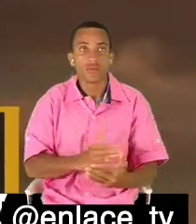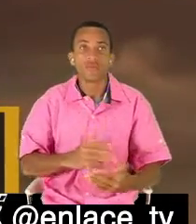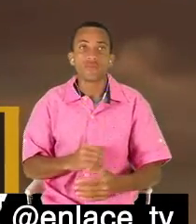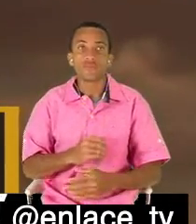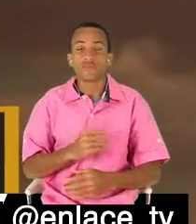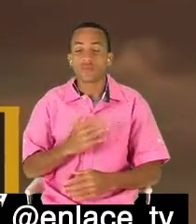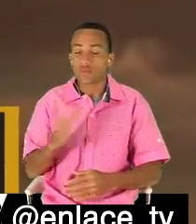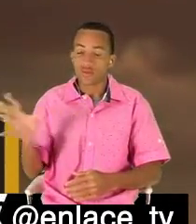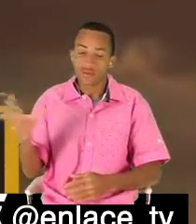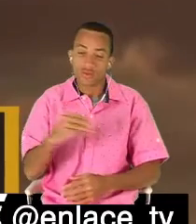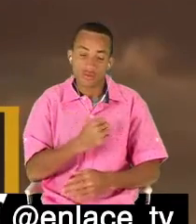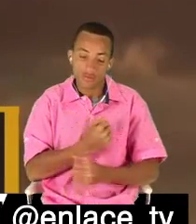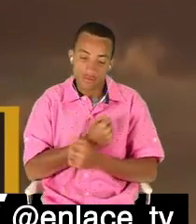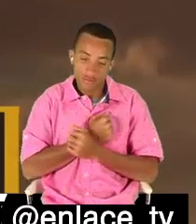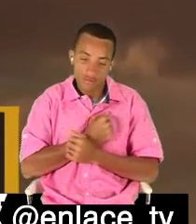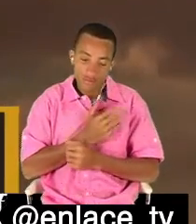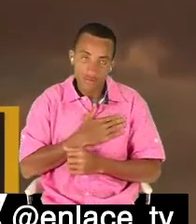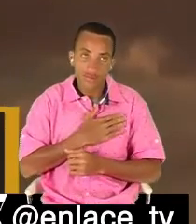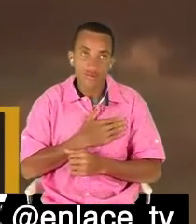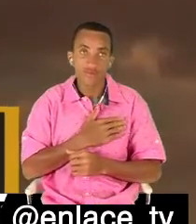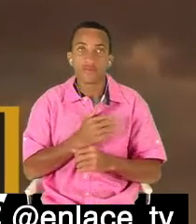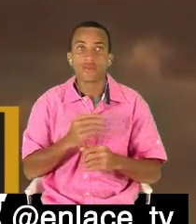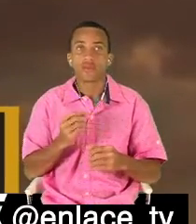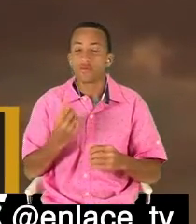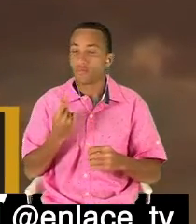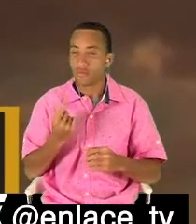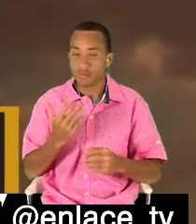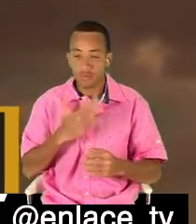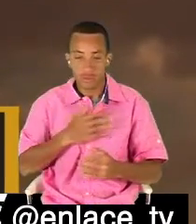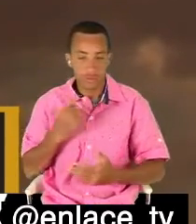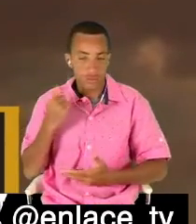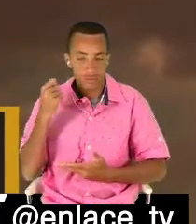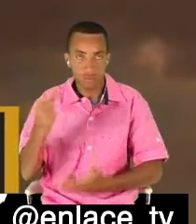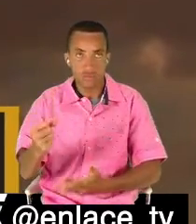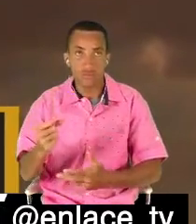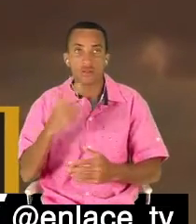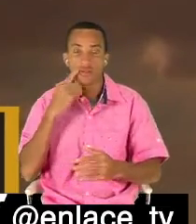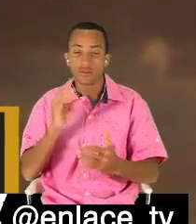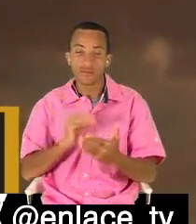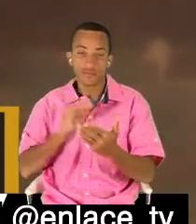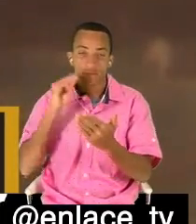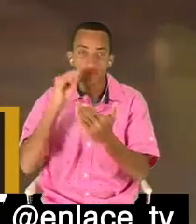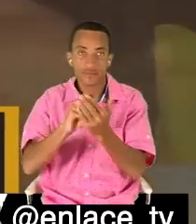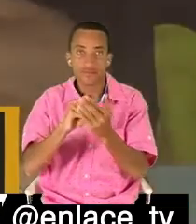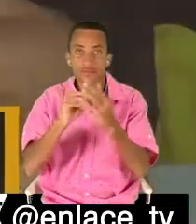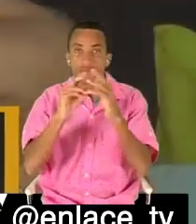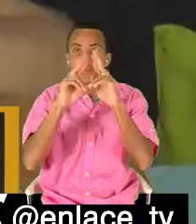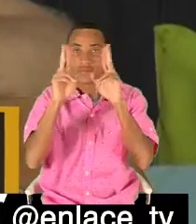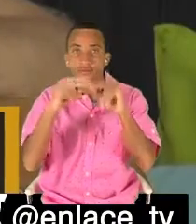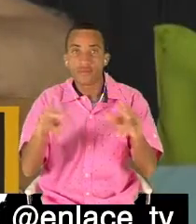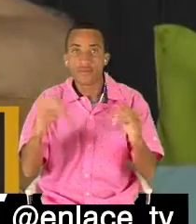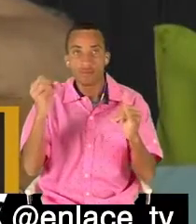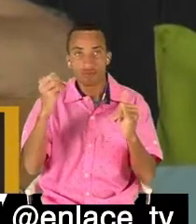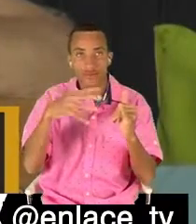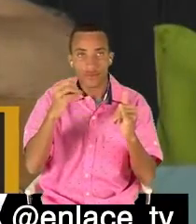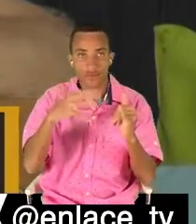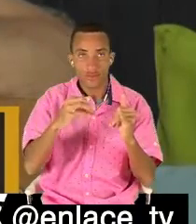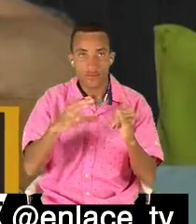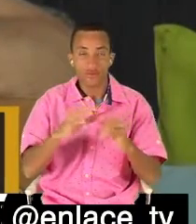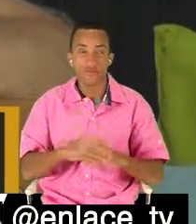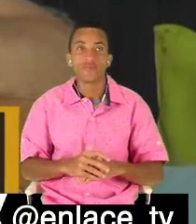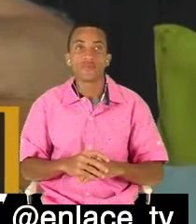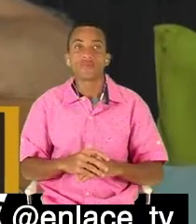canción consentida, la cual con sus propios recursos editó y publicó en YouTube. La canción consentida